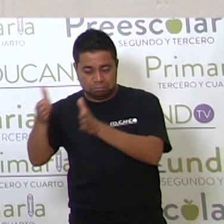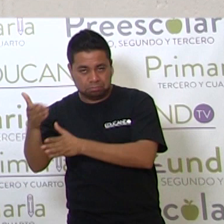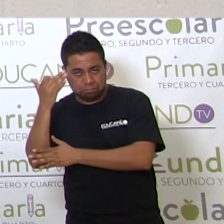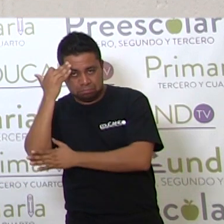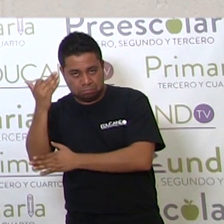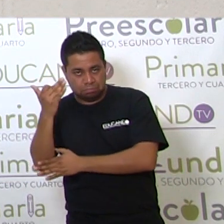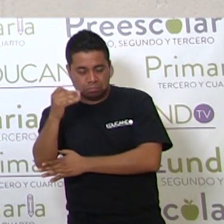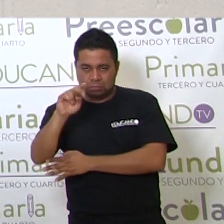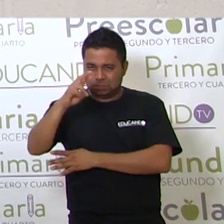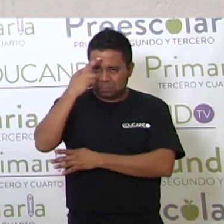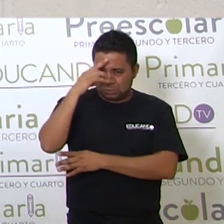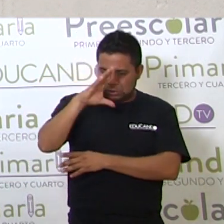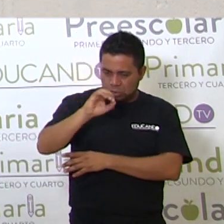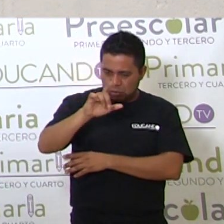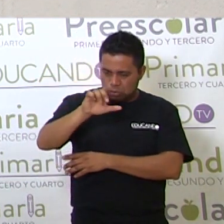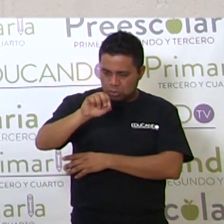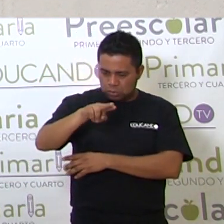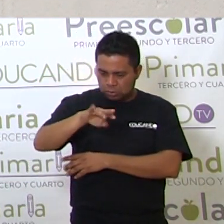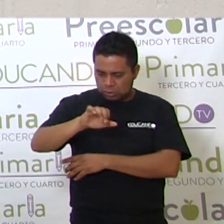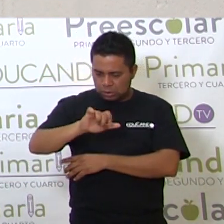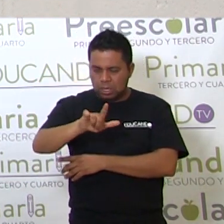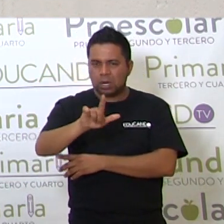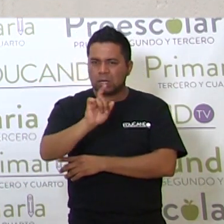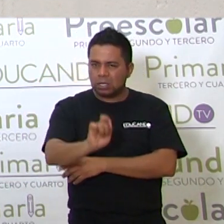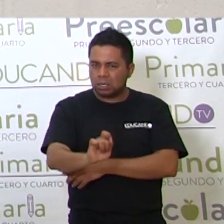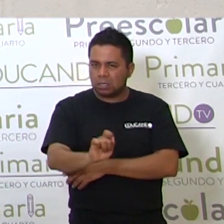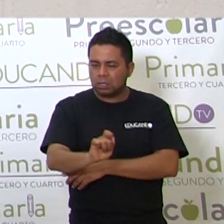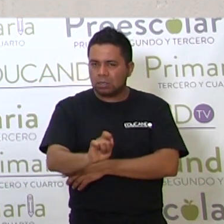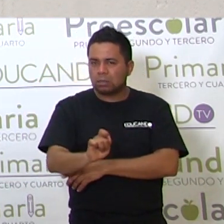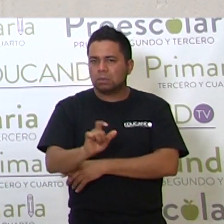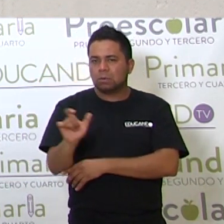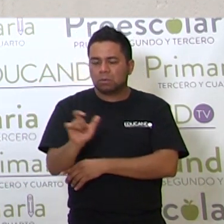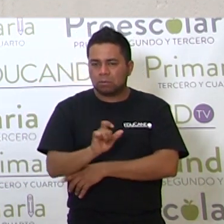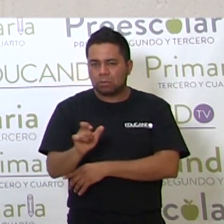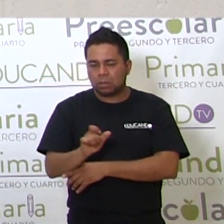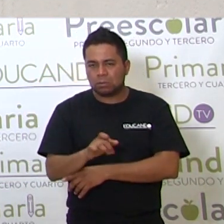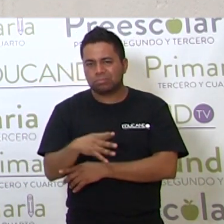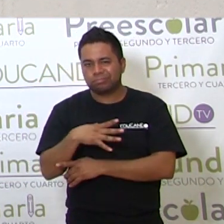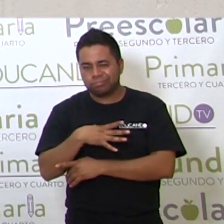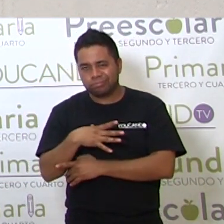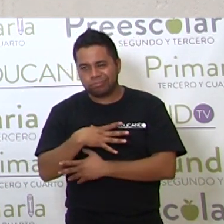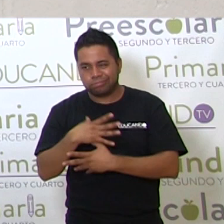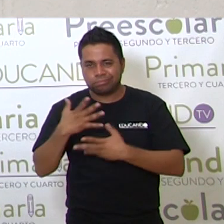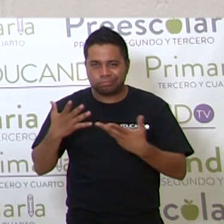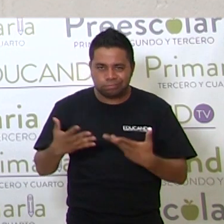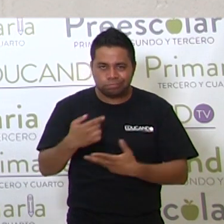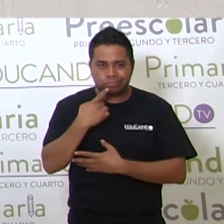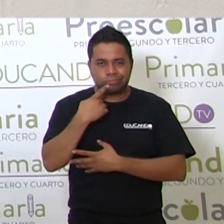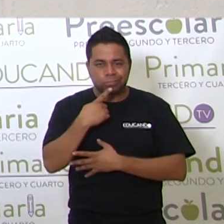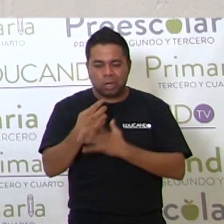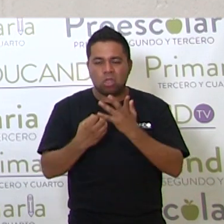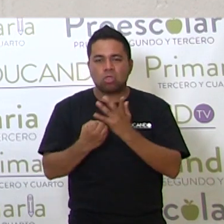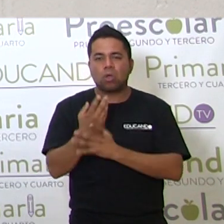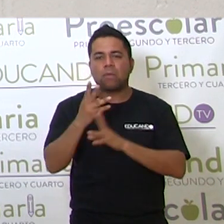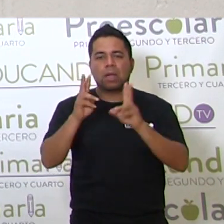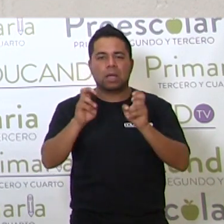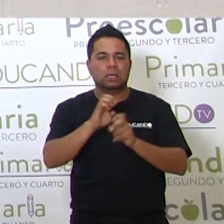acuérdense, el periodo colonial es el periodo que fuimos un virreinato y que fuimos llamados la Nueva